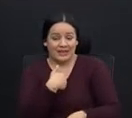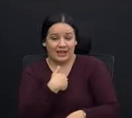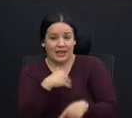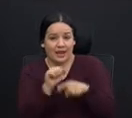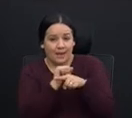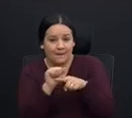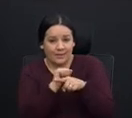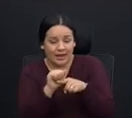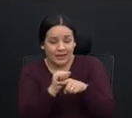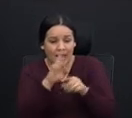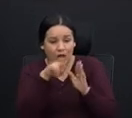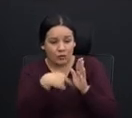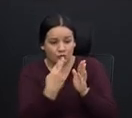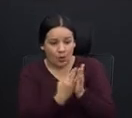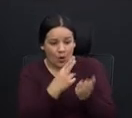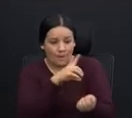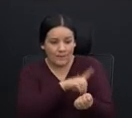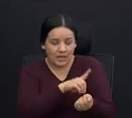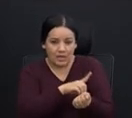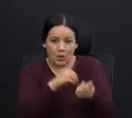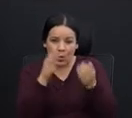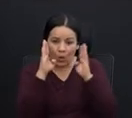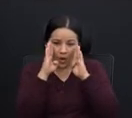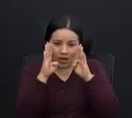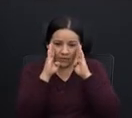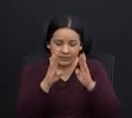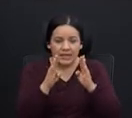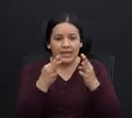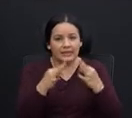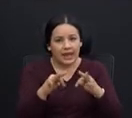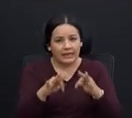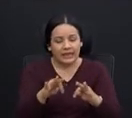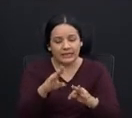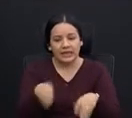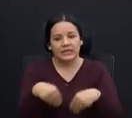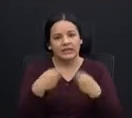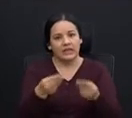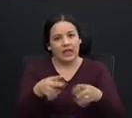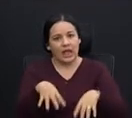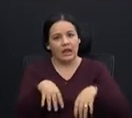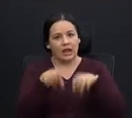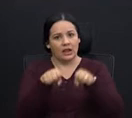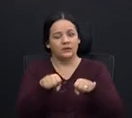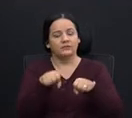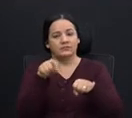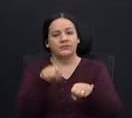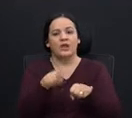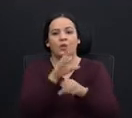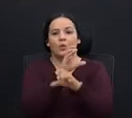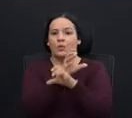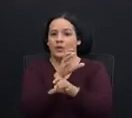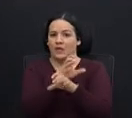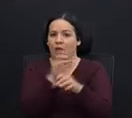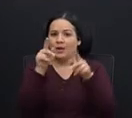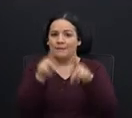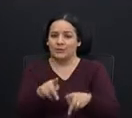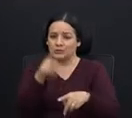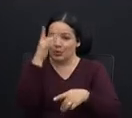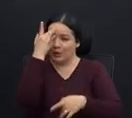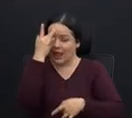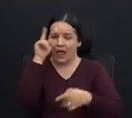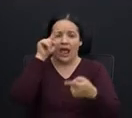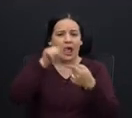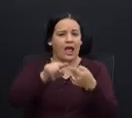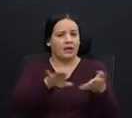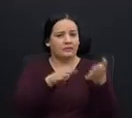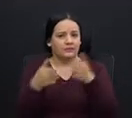práctica el rol de médico tratante, de asumir en plenitud el cuidado del paciente hasta su muerte. Todo lo